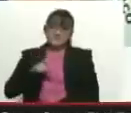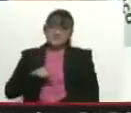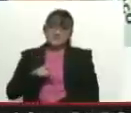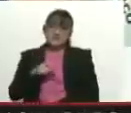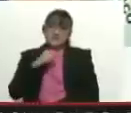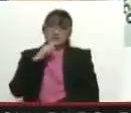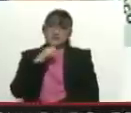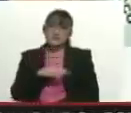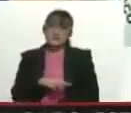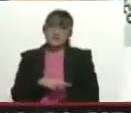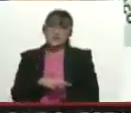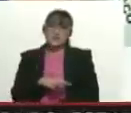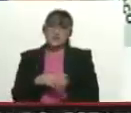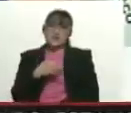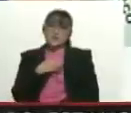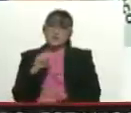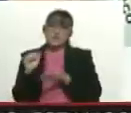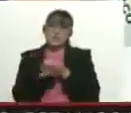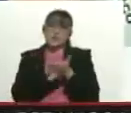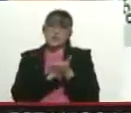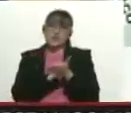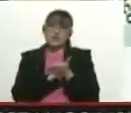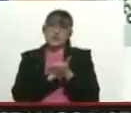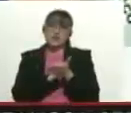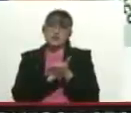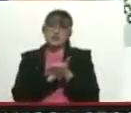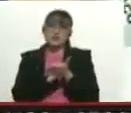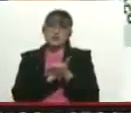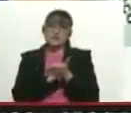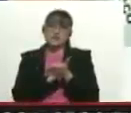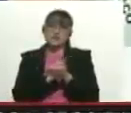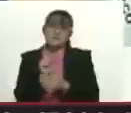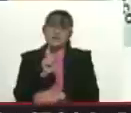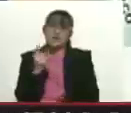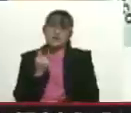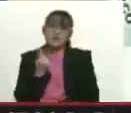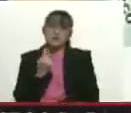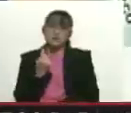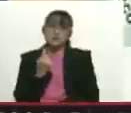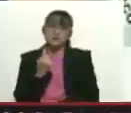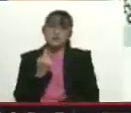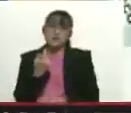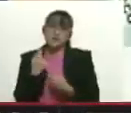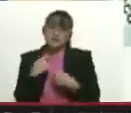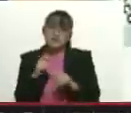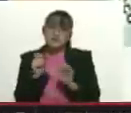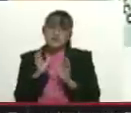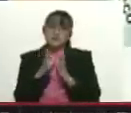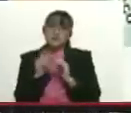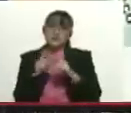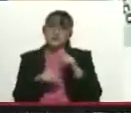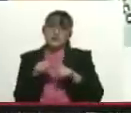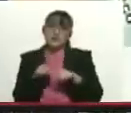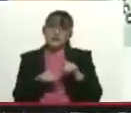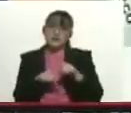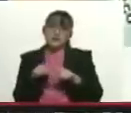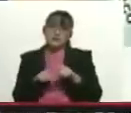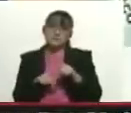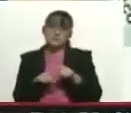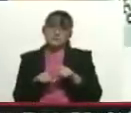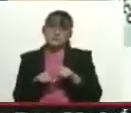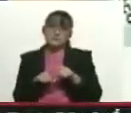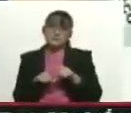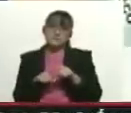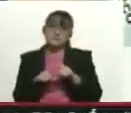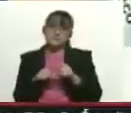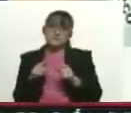la historia no puede borrarse. No solo intentaron todo esto que mencioné,